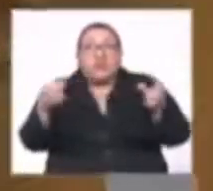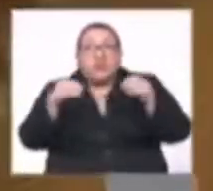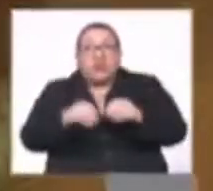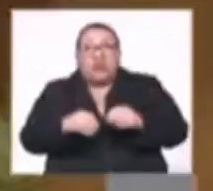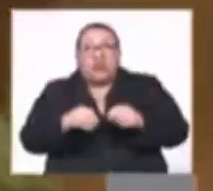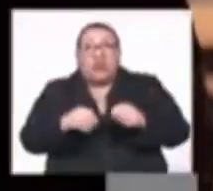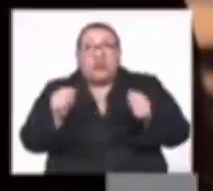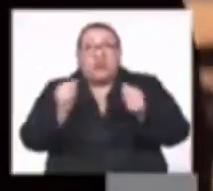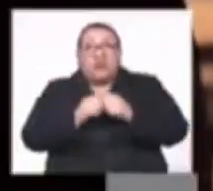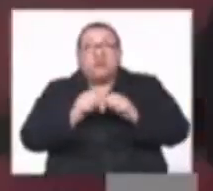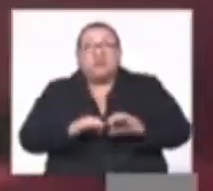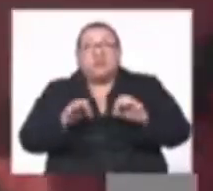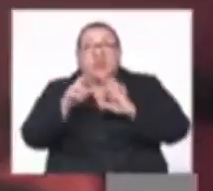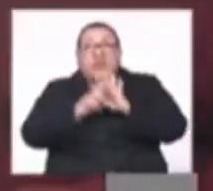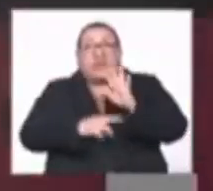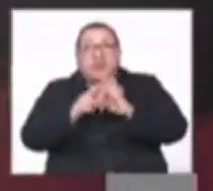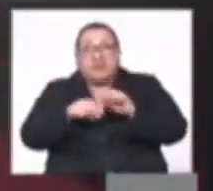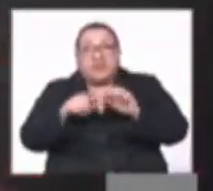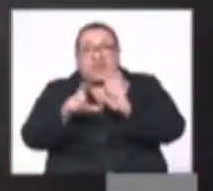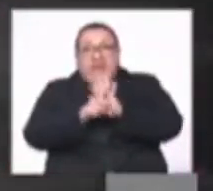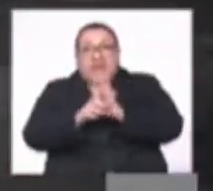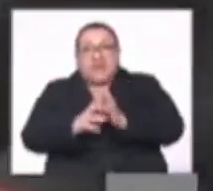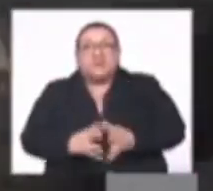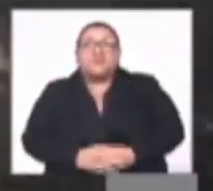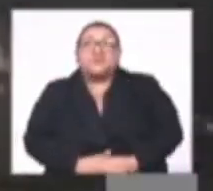establecidas en el reglamento de dicha ley.